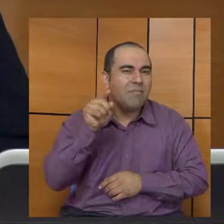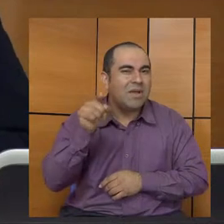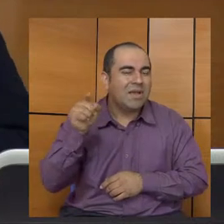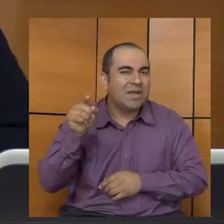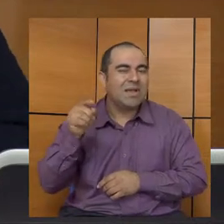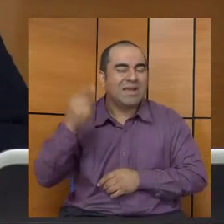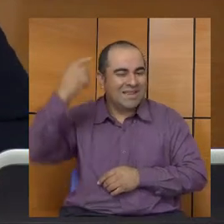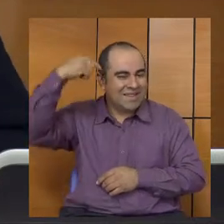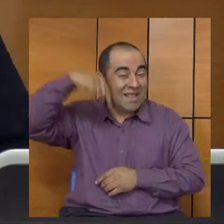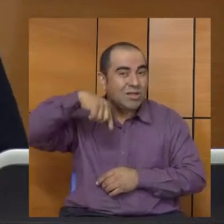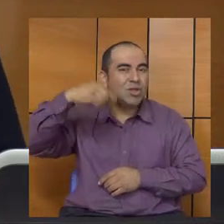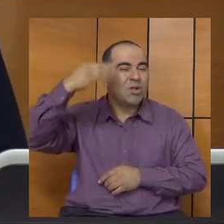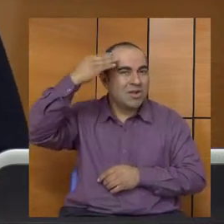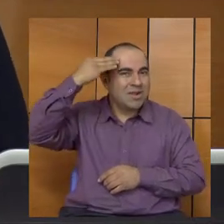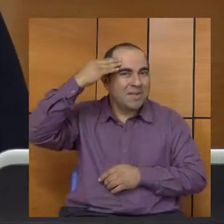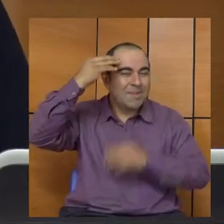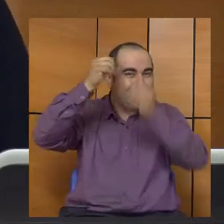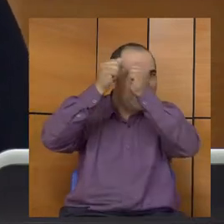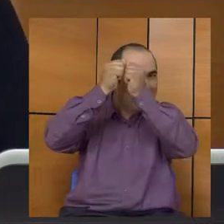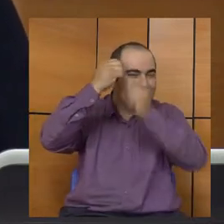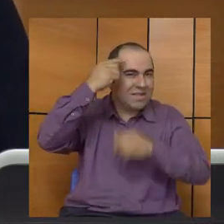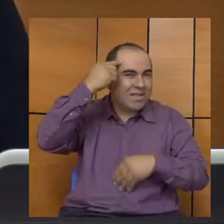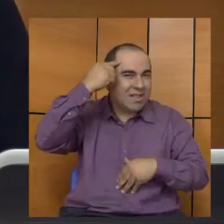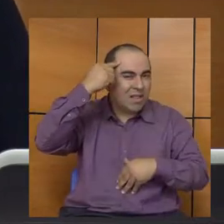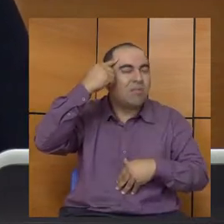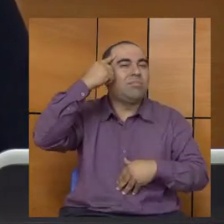Las variables psicográficas tienen